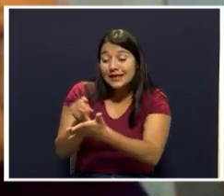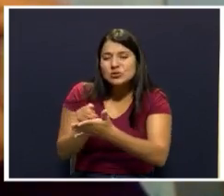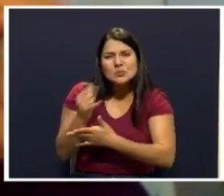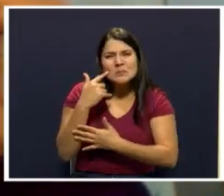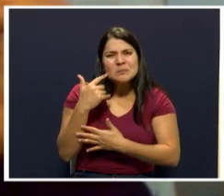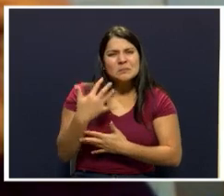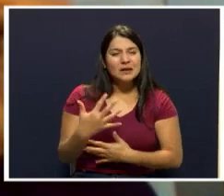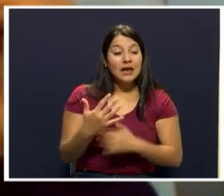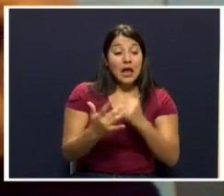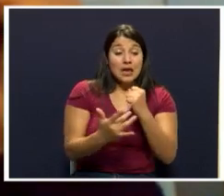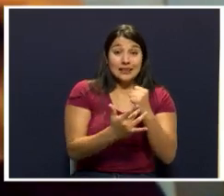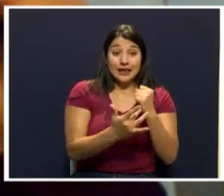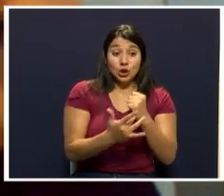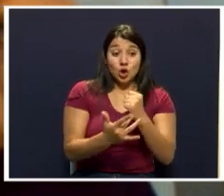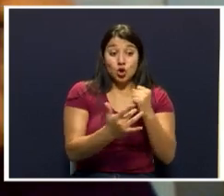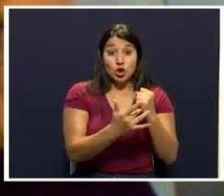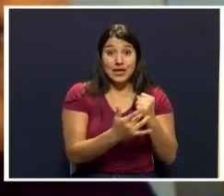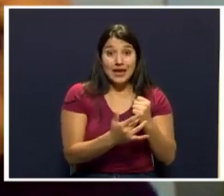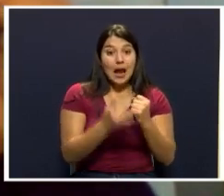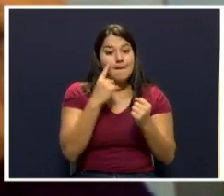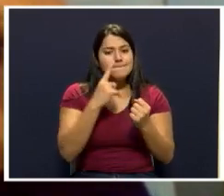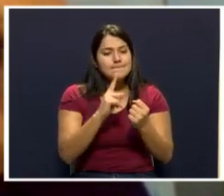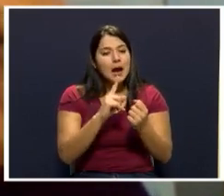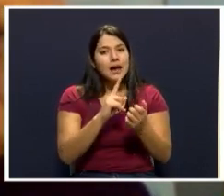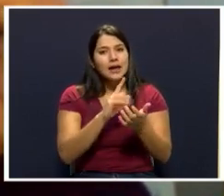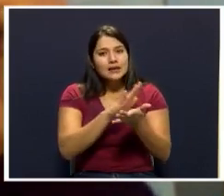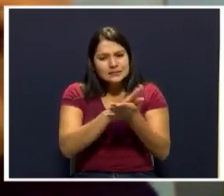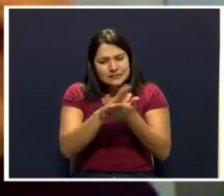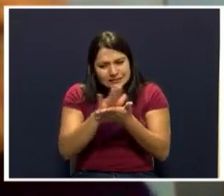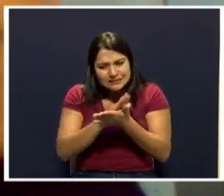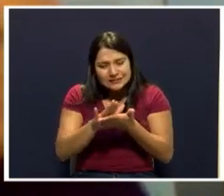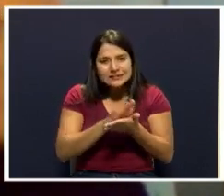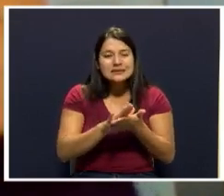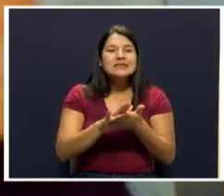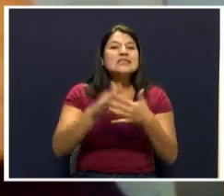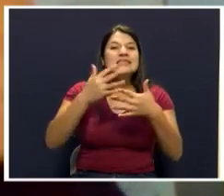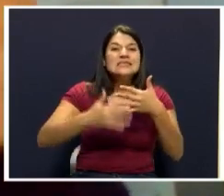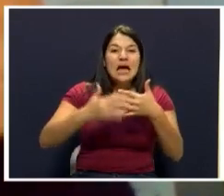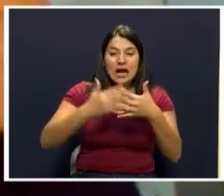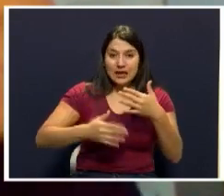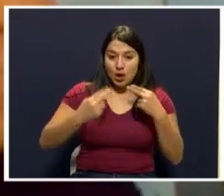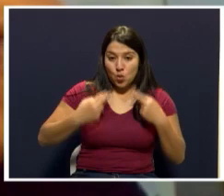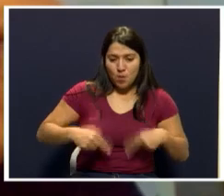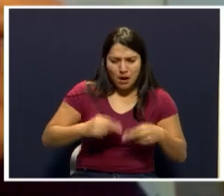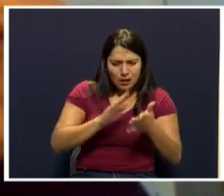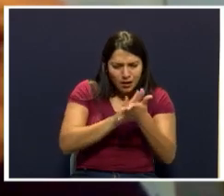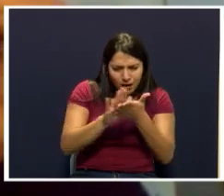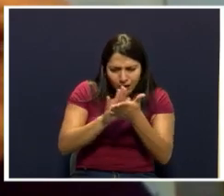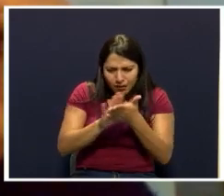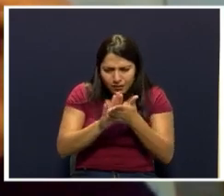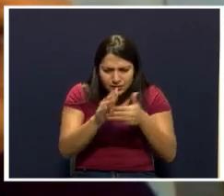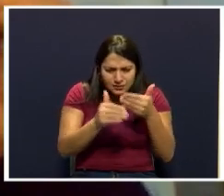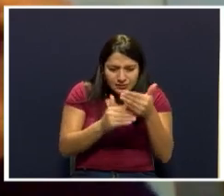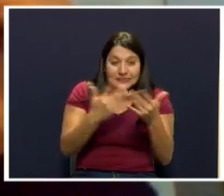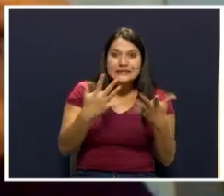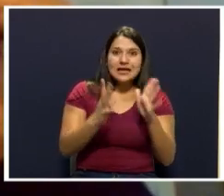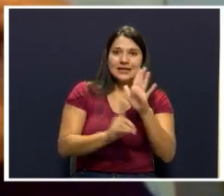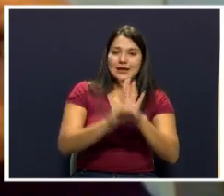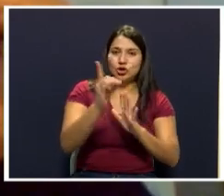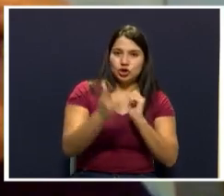tecnologías de purificación de anticuerpos humanos, aparte de lo que hacemos con los anticuerpos de caballo.